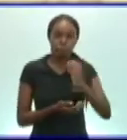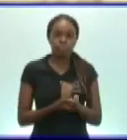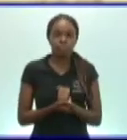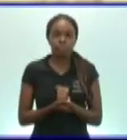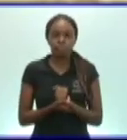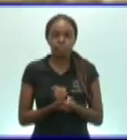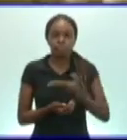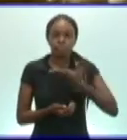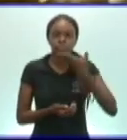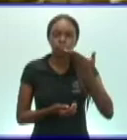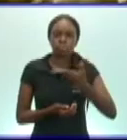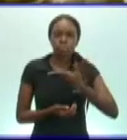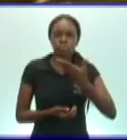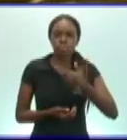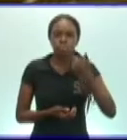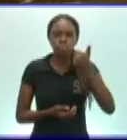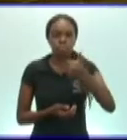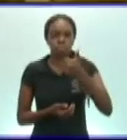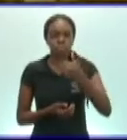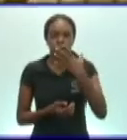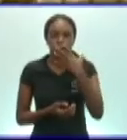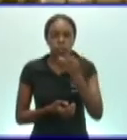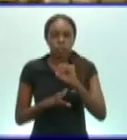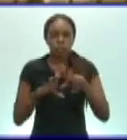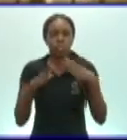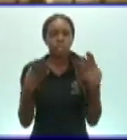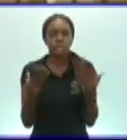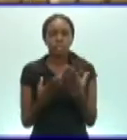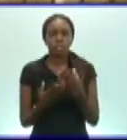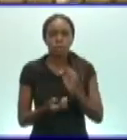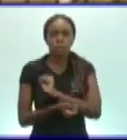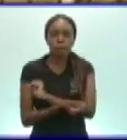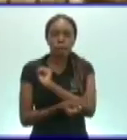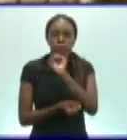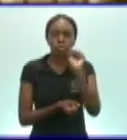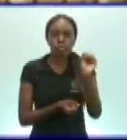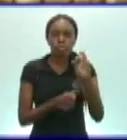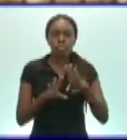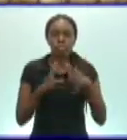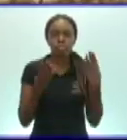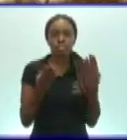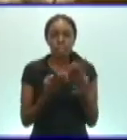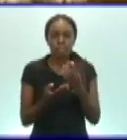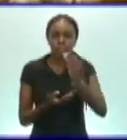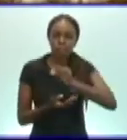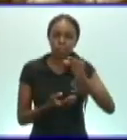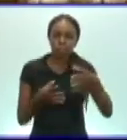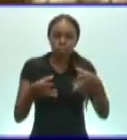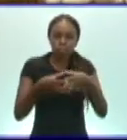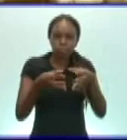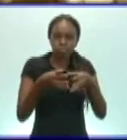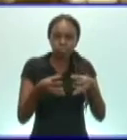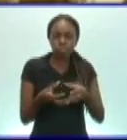argumentos suenan muy convincentes y encuentran la aprobación de los allí reunidos.